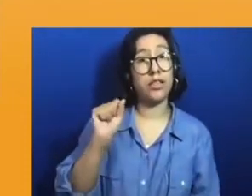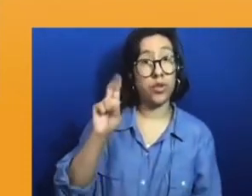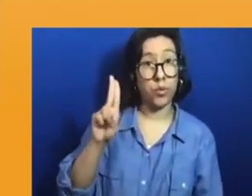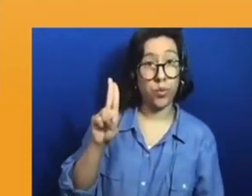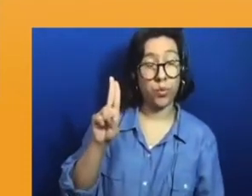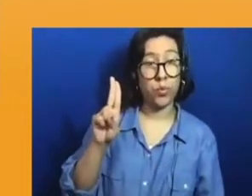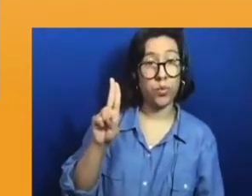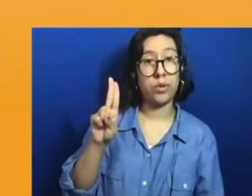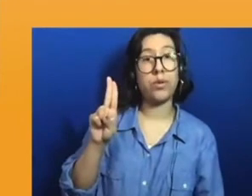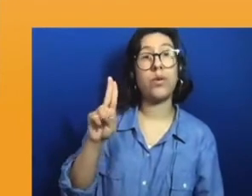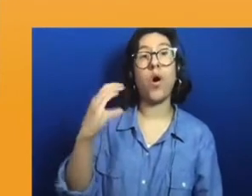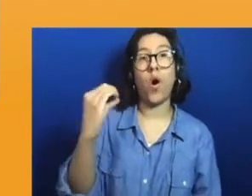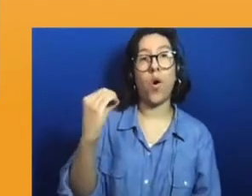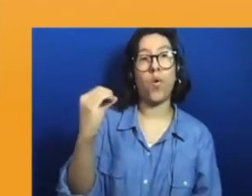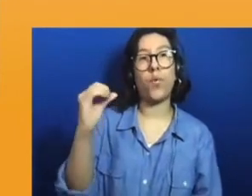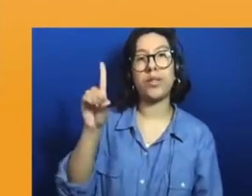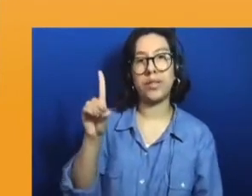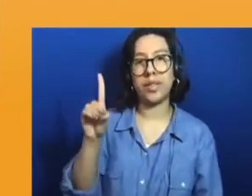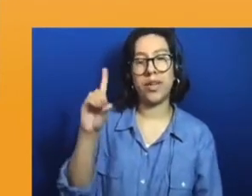Suodori,